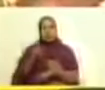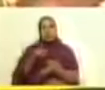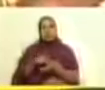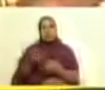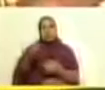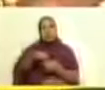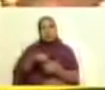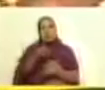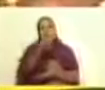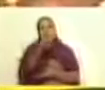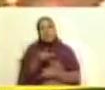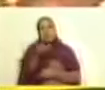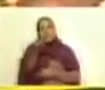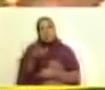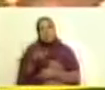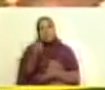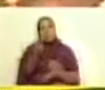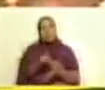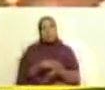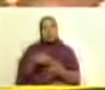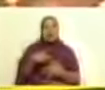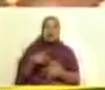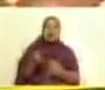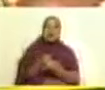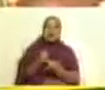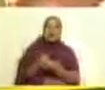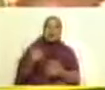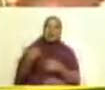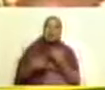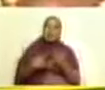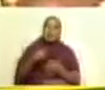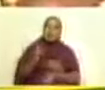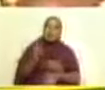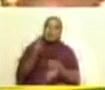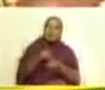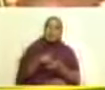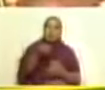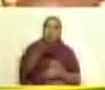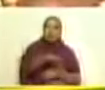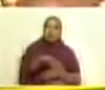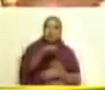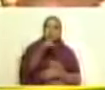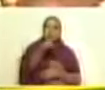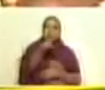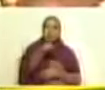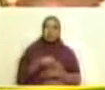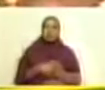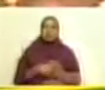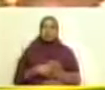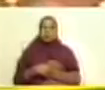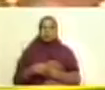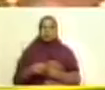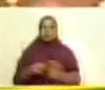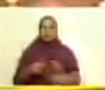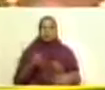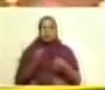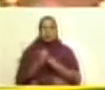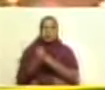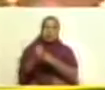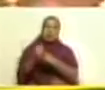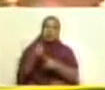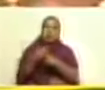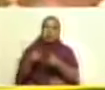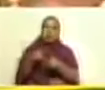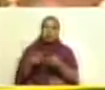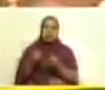ser protagonista, que tiene interés en construir el futuro y que tiene un líder que